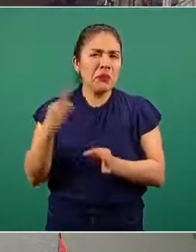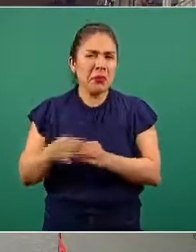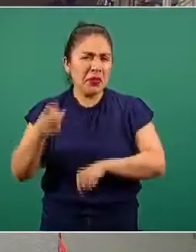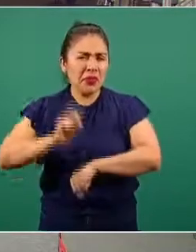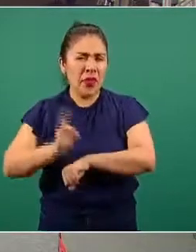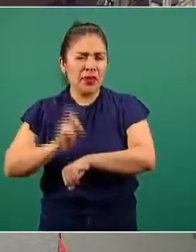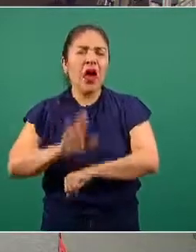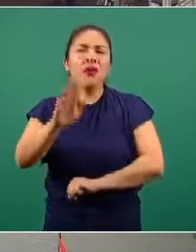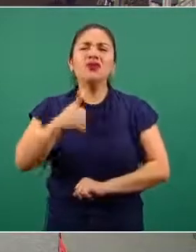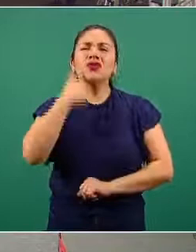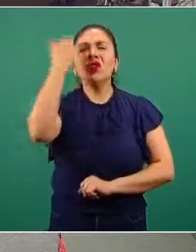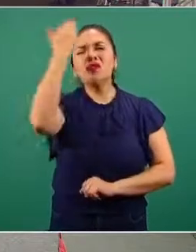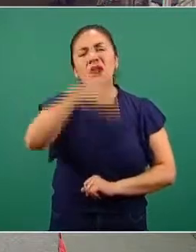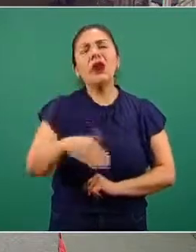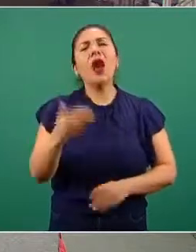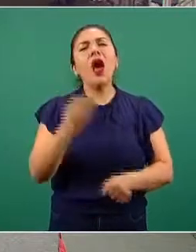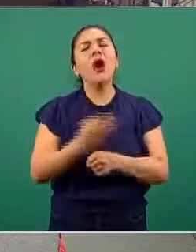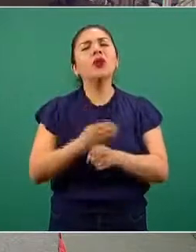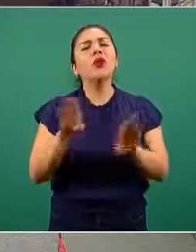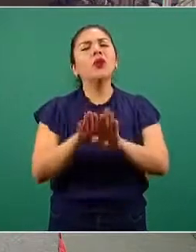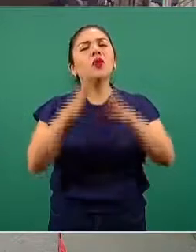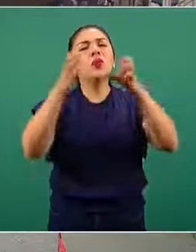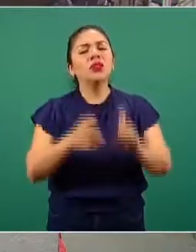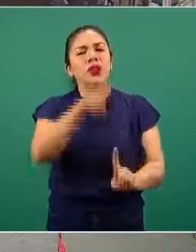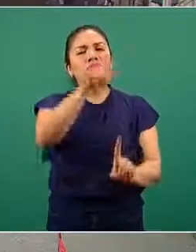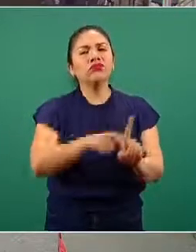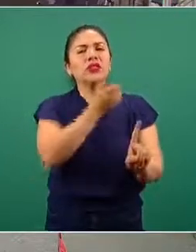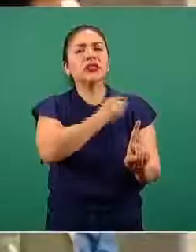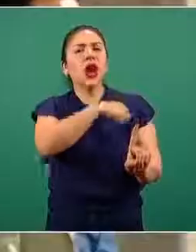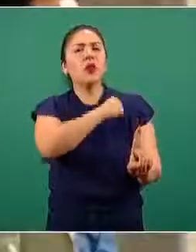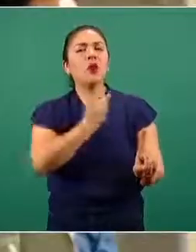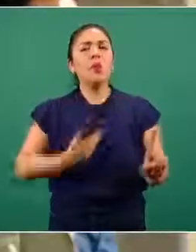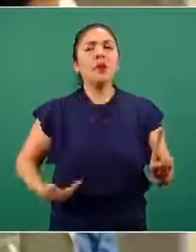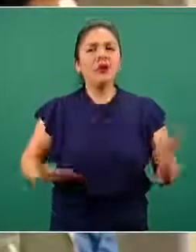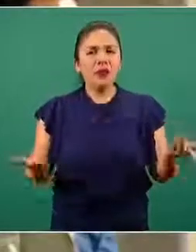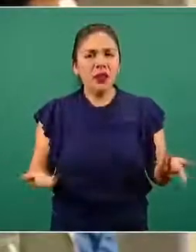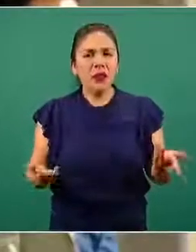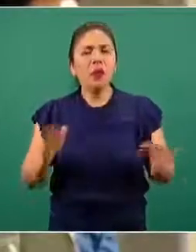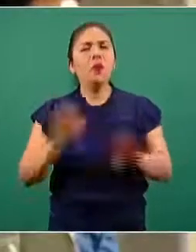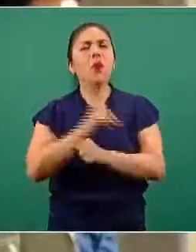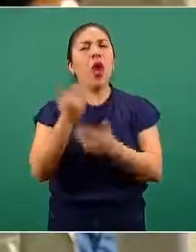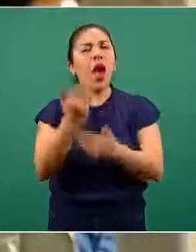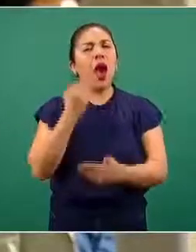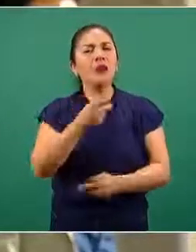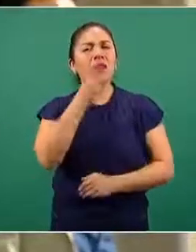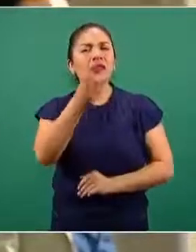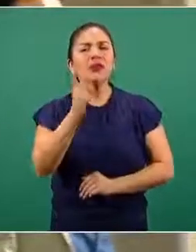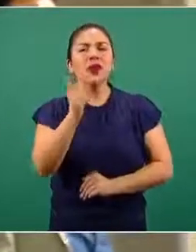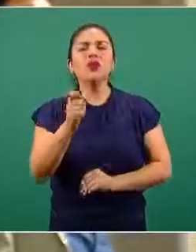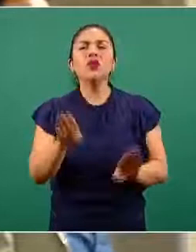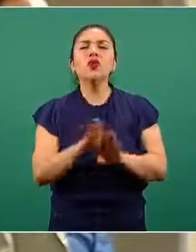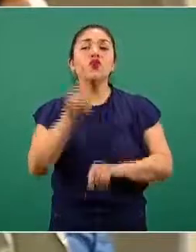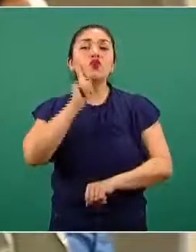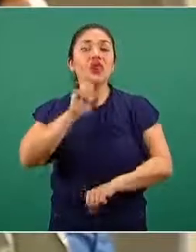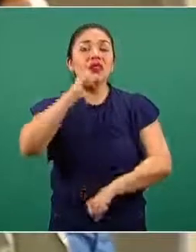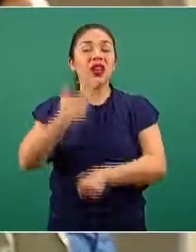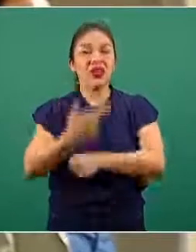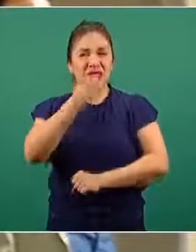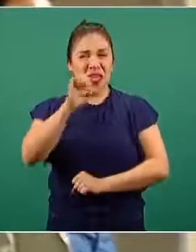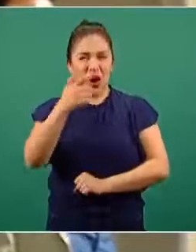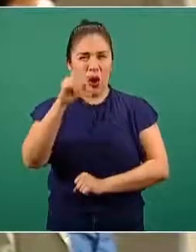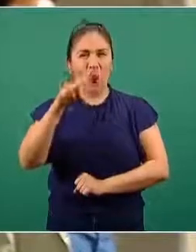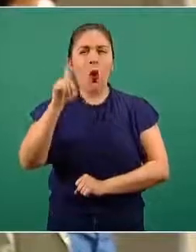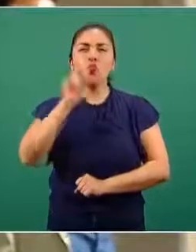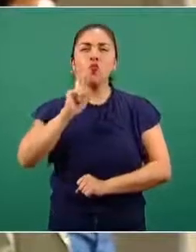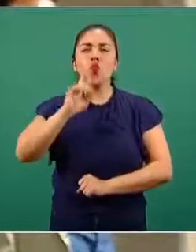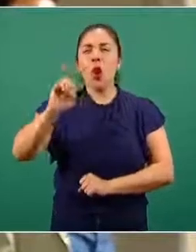saber cómo va ahorita el estado de salud del presidente y sobre todo lo que había adelantado en un momento dado la secretaria de Gobernación, Olga Sánchez